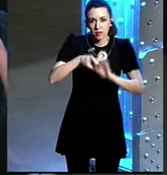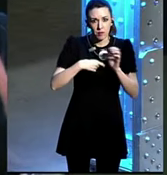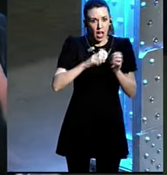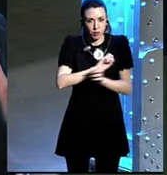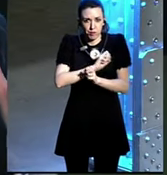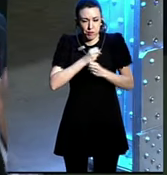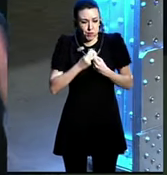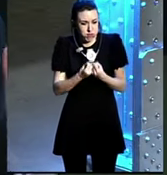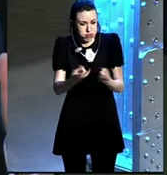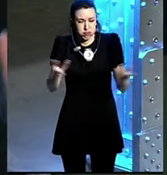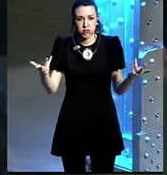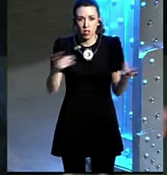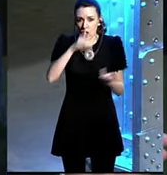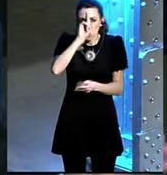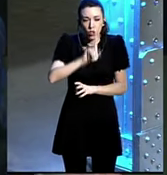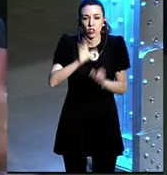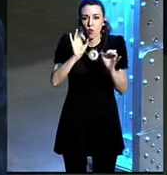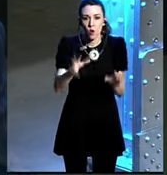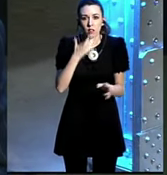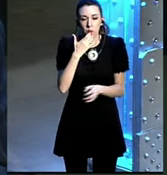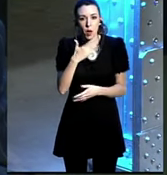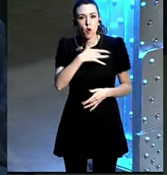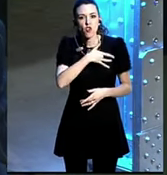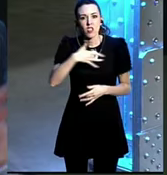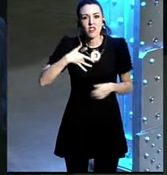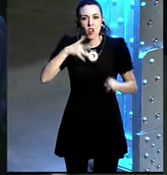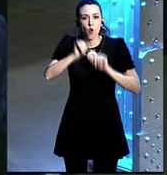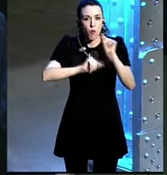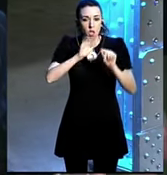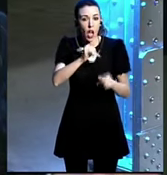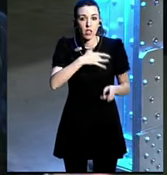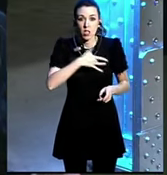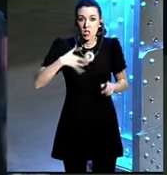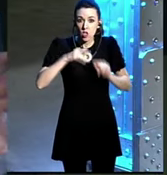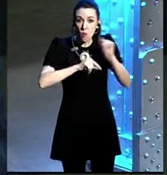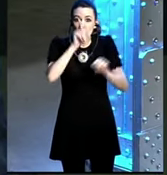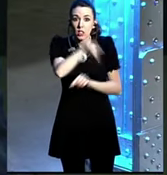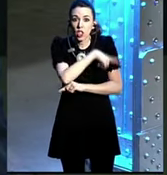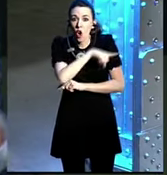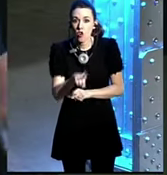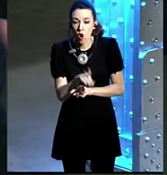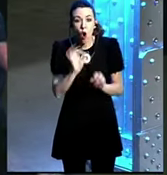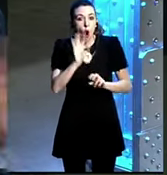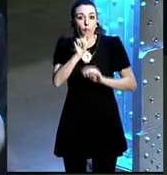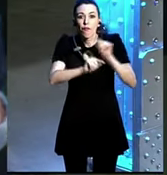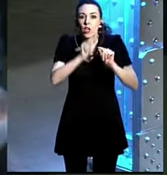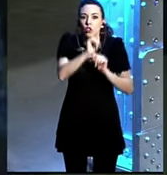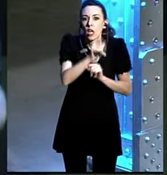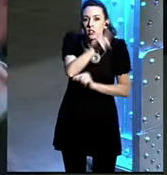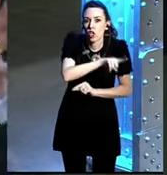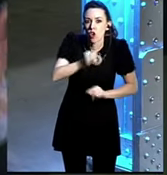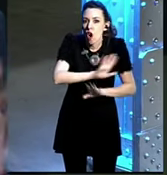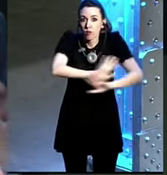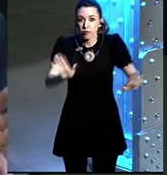muy amplio, y no sé, igual si tienes neumonía, pues tienes neumonía o no tienes neumonía, o tienes el virus o no lo